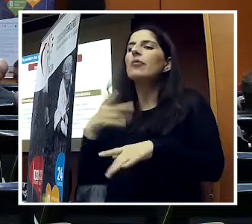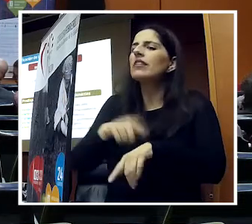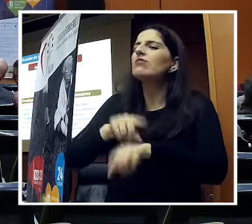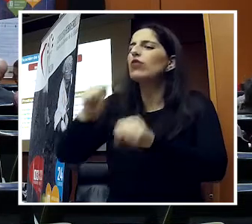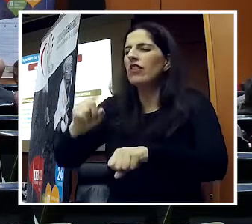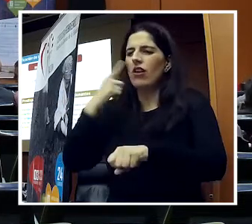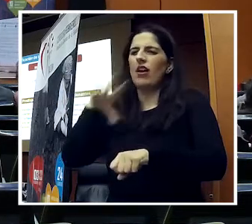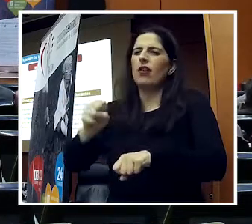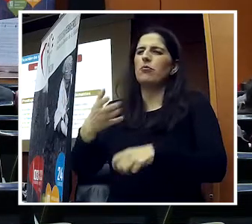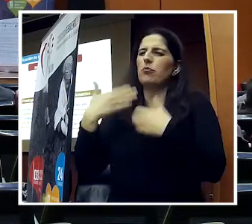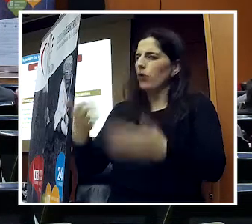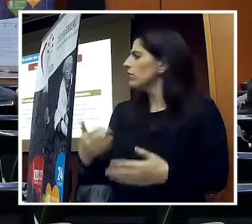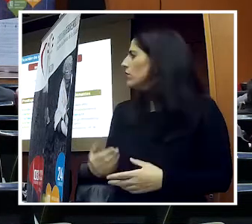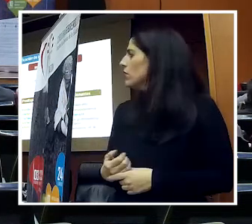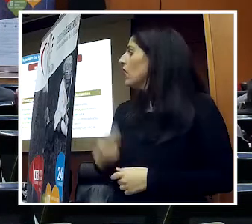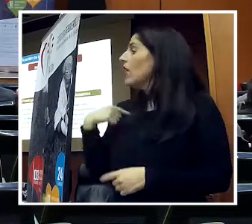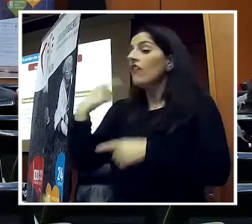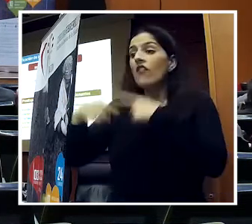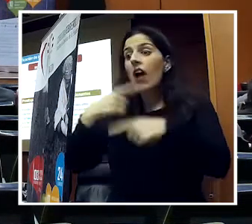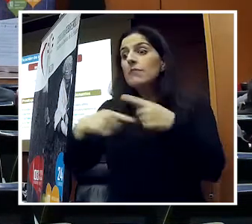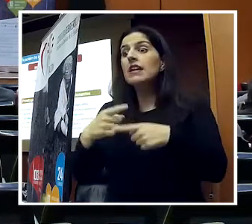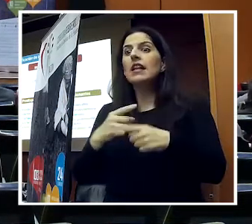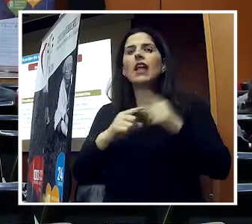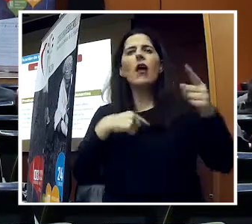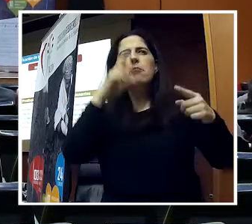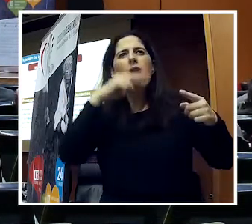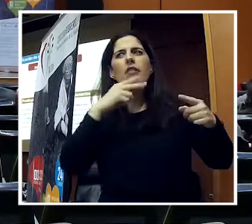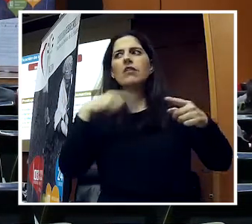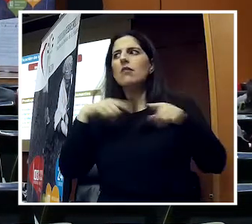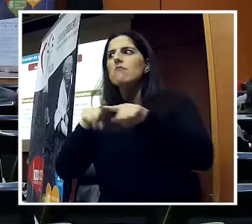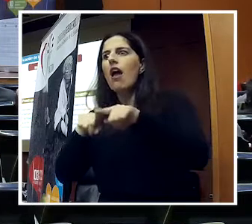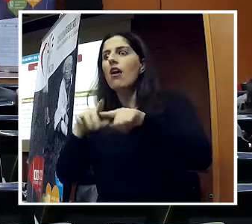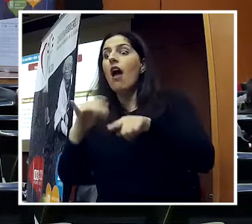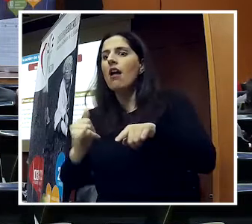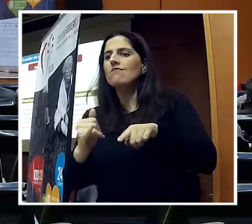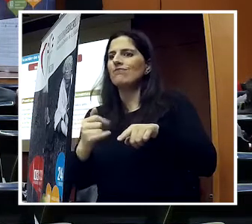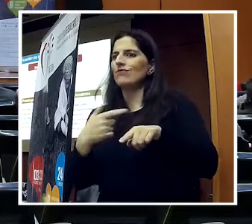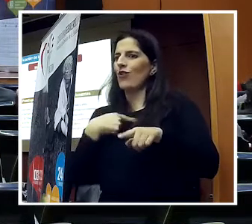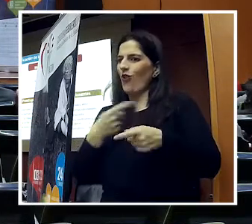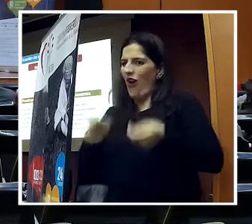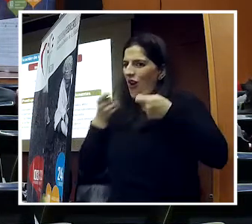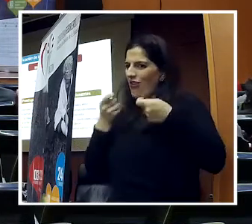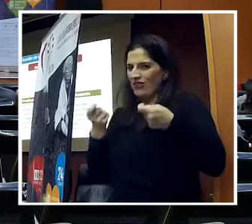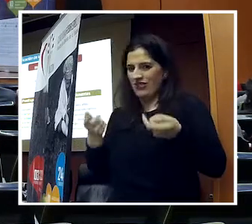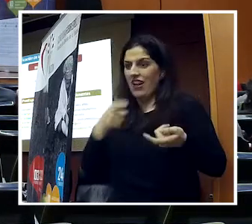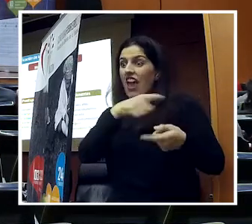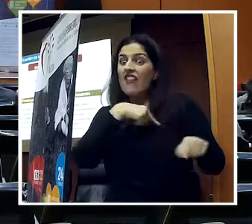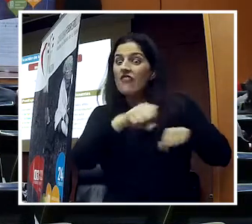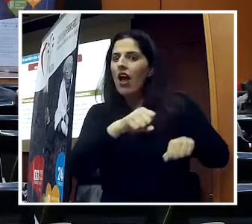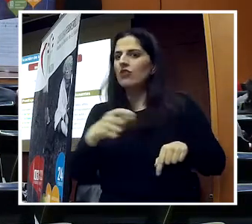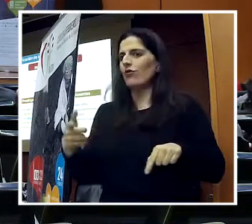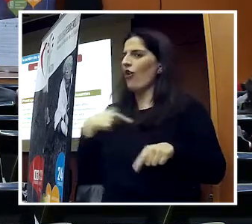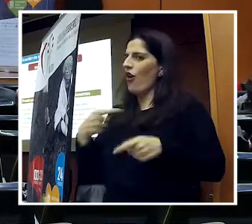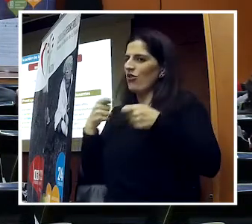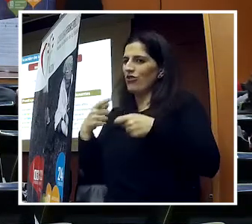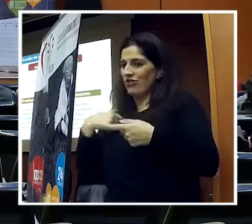a la posibilidad de que nuestros familiares de primer grado, padres o hermanos, hayan tenido un evento de tipo cardio o cerebrovascular,